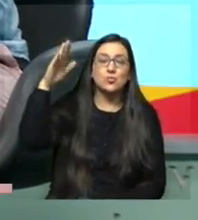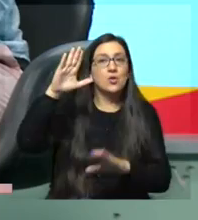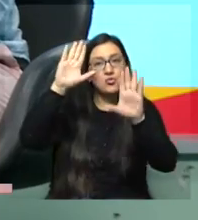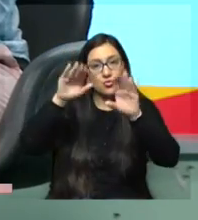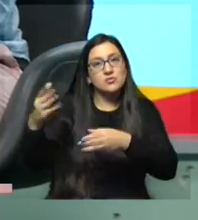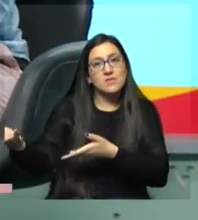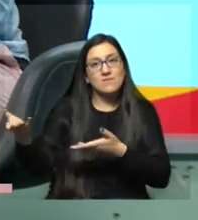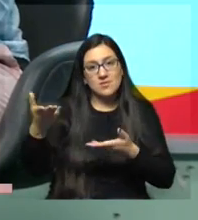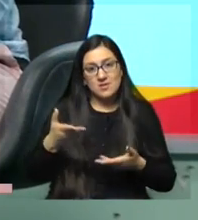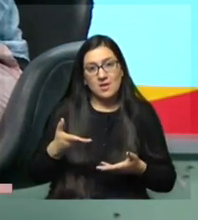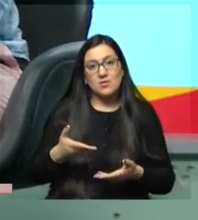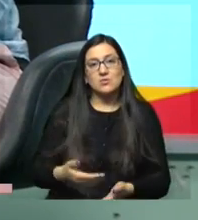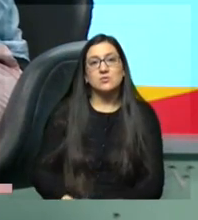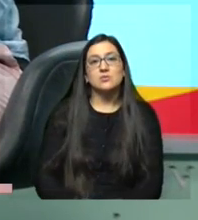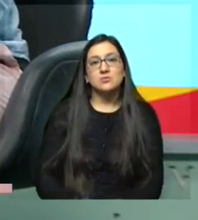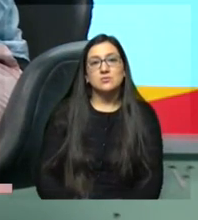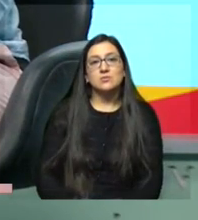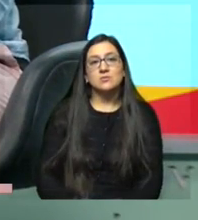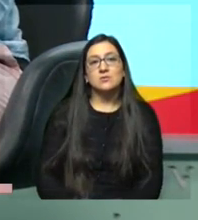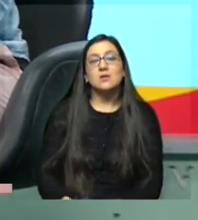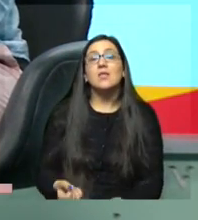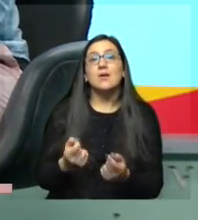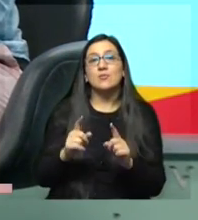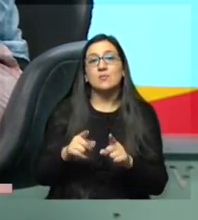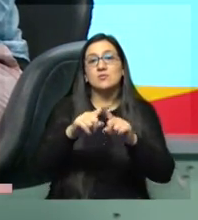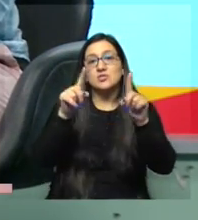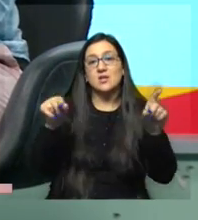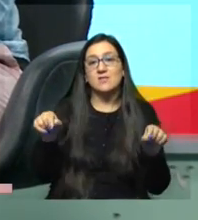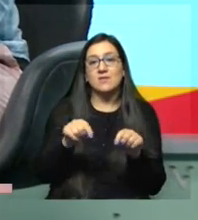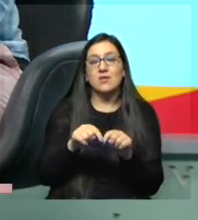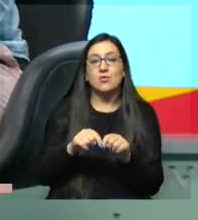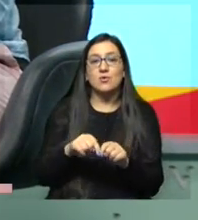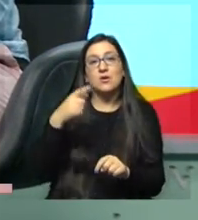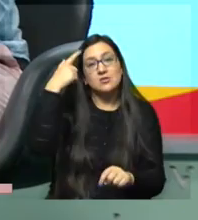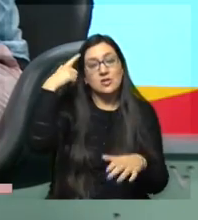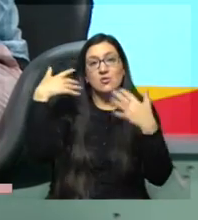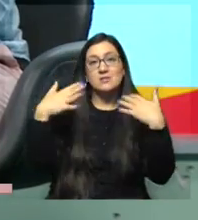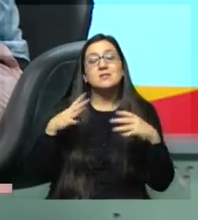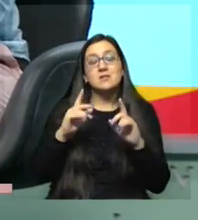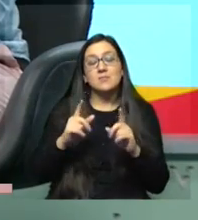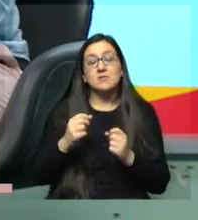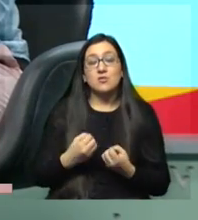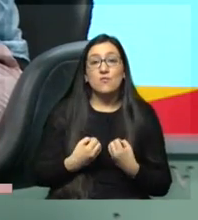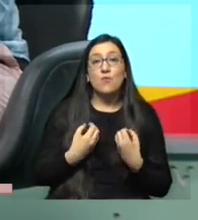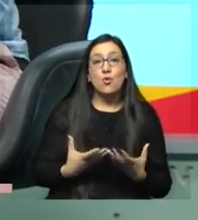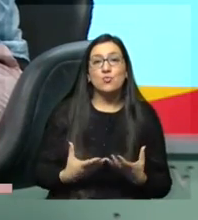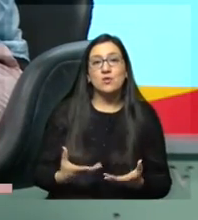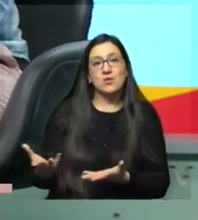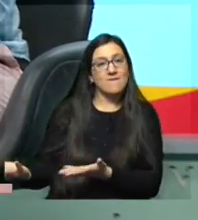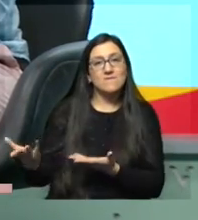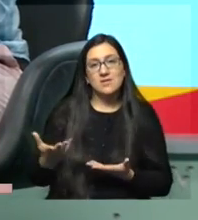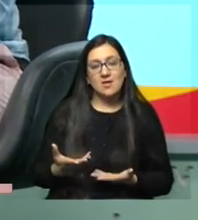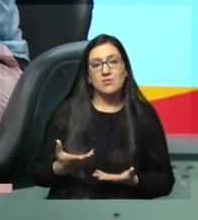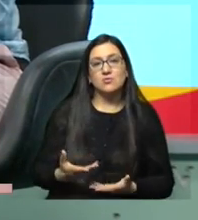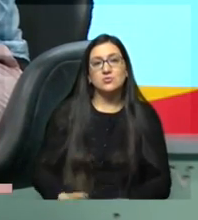a vacunarse con el caramelito de miel y un certificado que les damos después. Ajá. Y los adolescentes, obviamente, siendo voluntarios, recontra invitados todos a